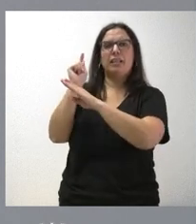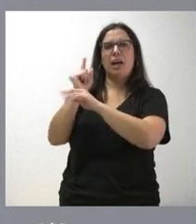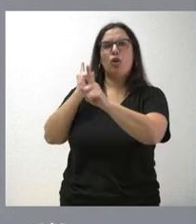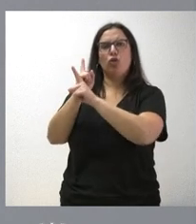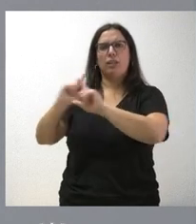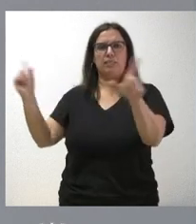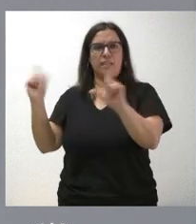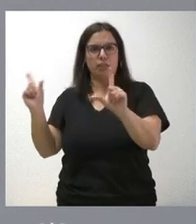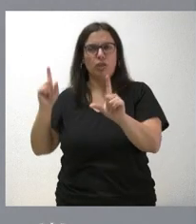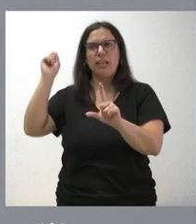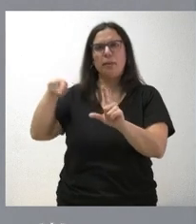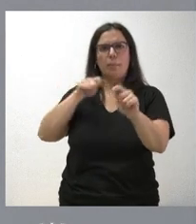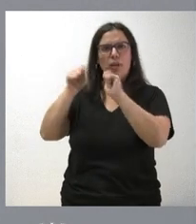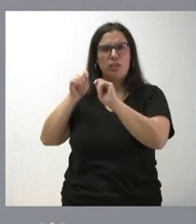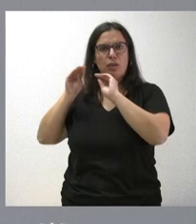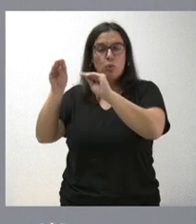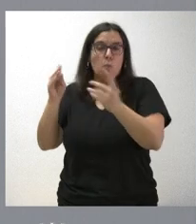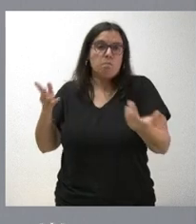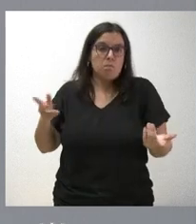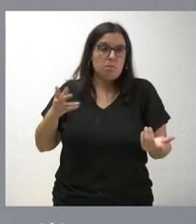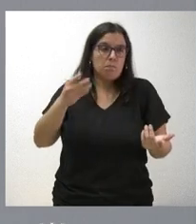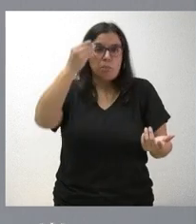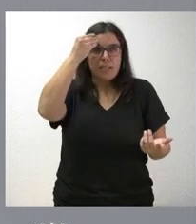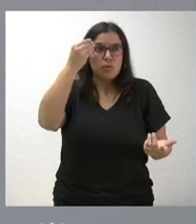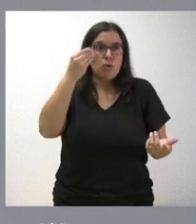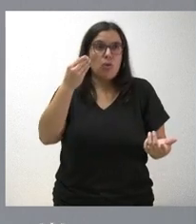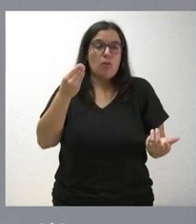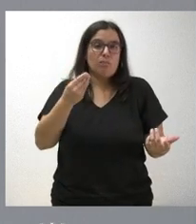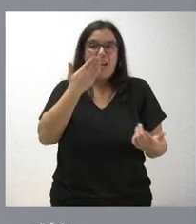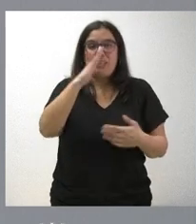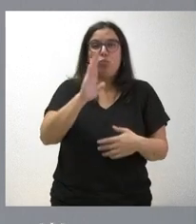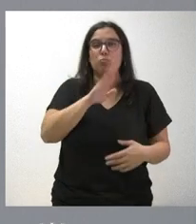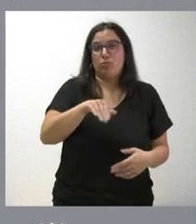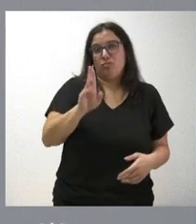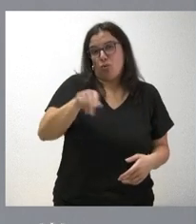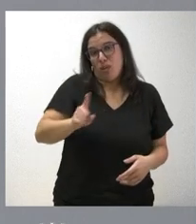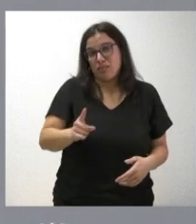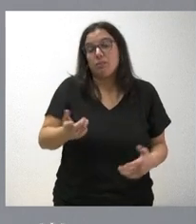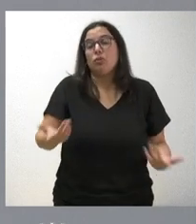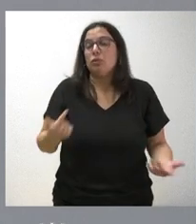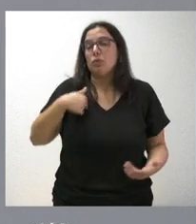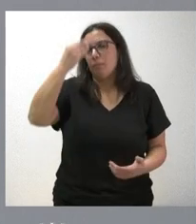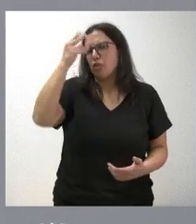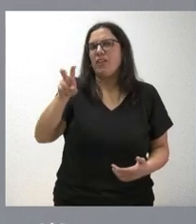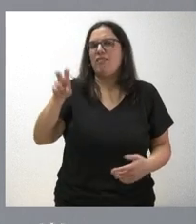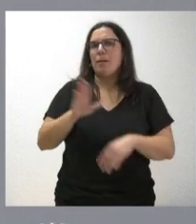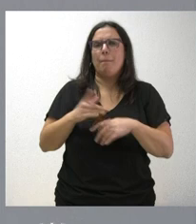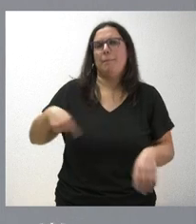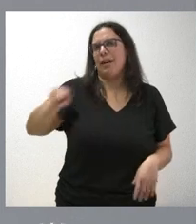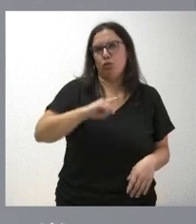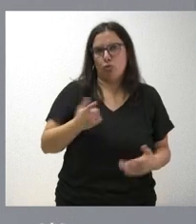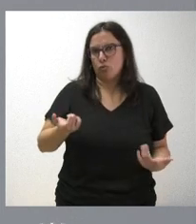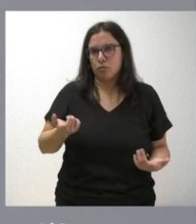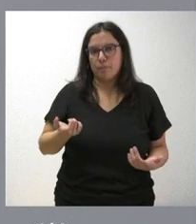periodistas que trabajaban en las televisiones tampoco me parece que ese sea la actitud adecuada y y por tanto esto sirve para todos el hecho de que